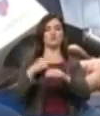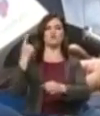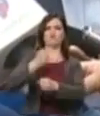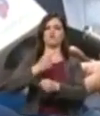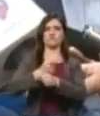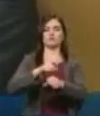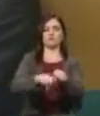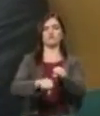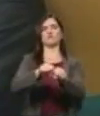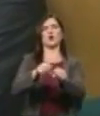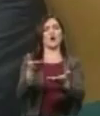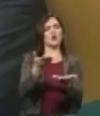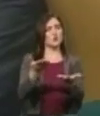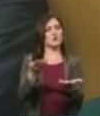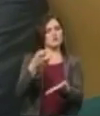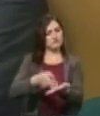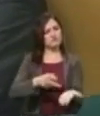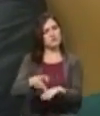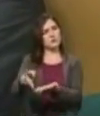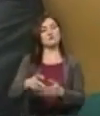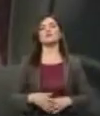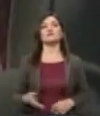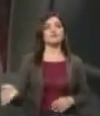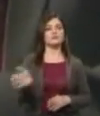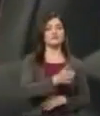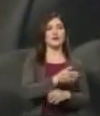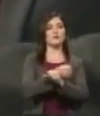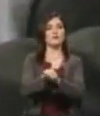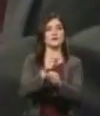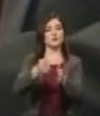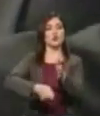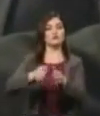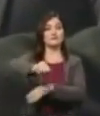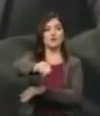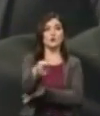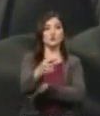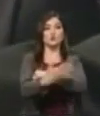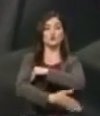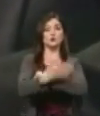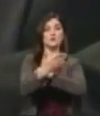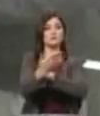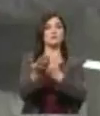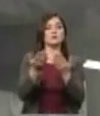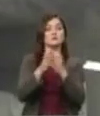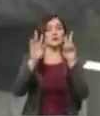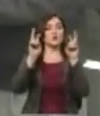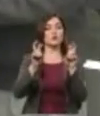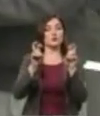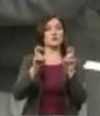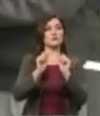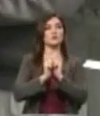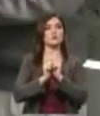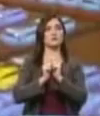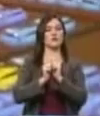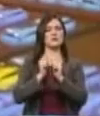integral por estos daños. Además, entre los argumentos, la defensa de Teleamazonas manifiesta que la sanción prevista en el acto impugnado es un medio de